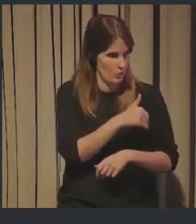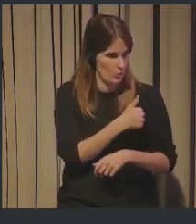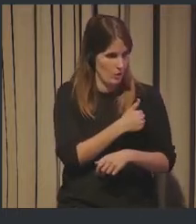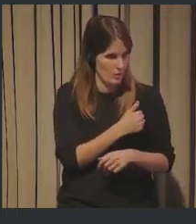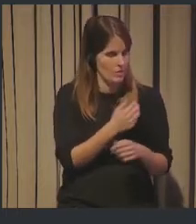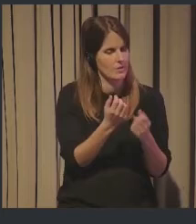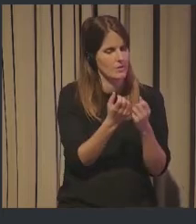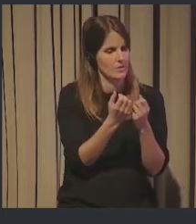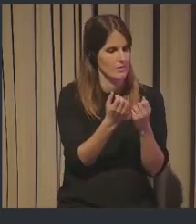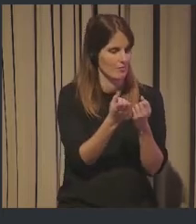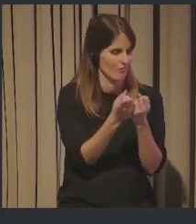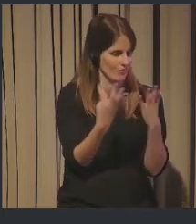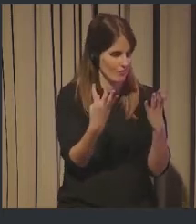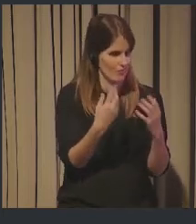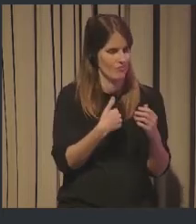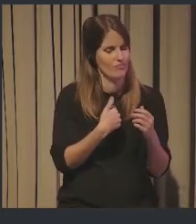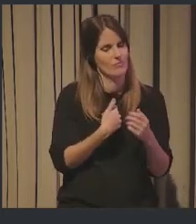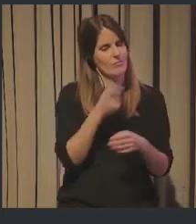de sociología. Yo